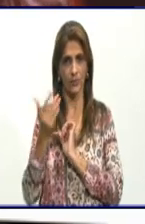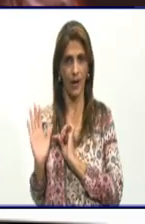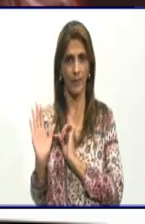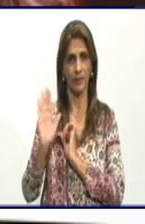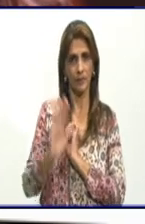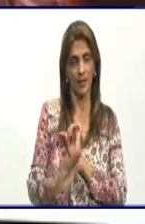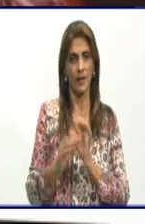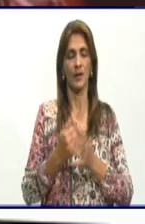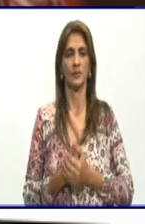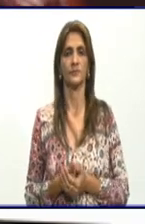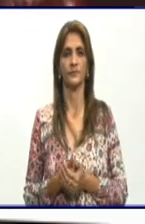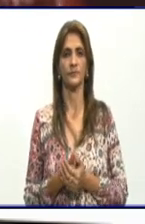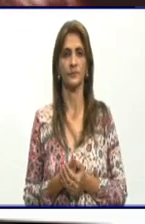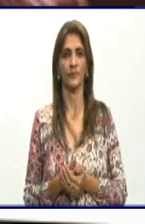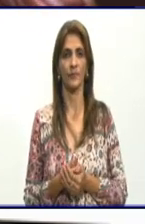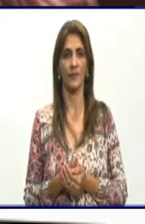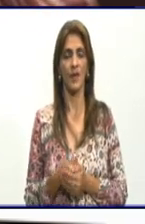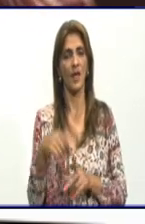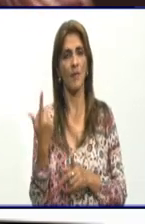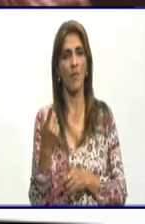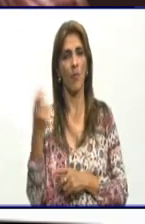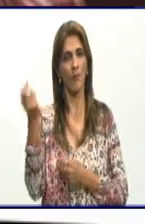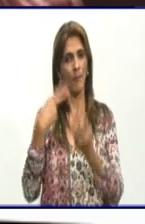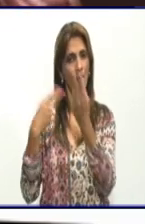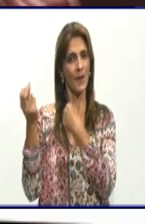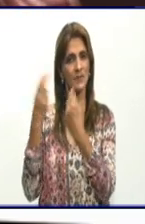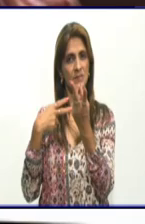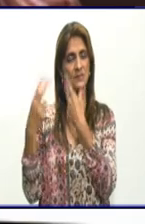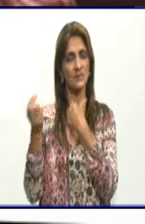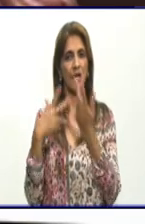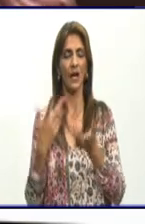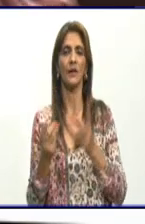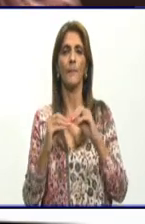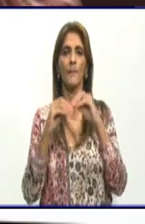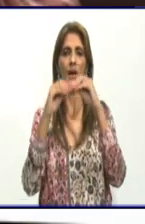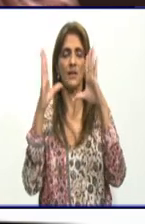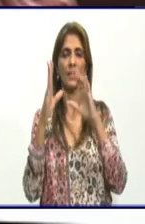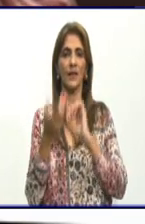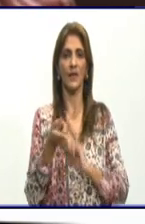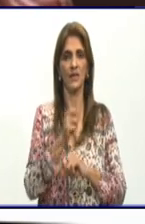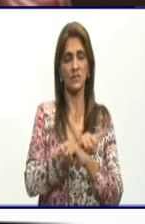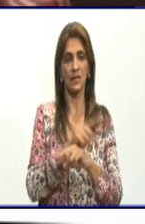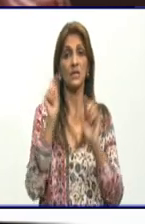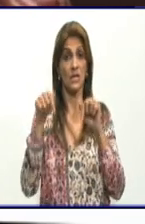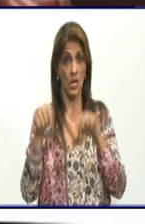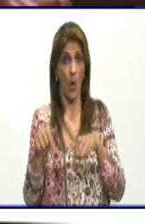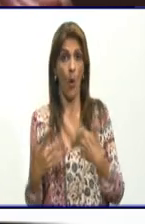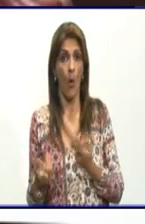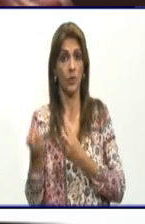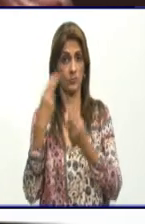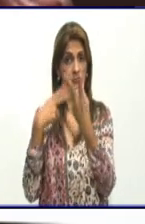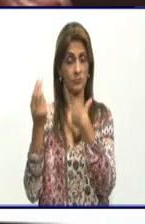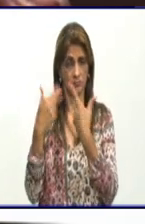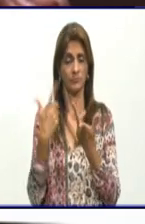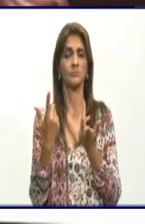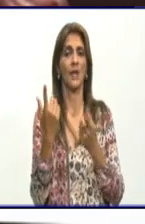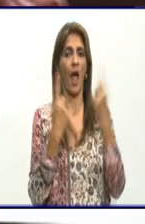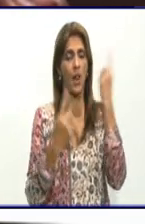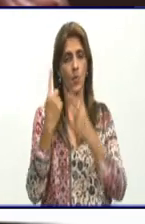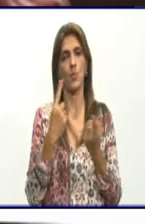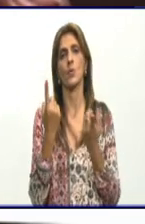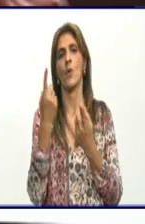Hemos recibido desde la jornada de ayer y durante toda la mañana de hoy y en este momento también varios mensajes